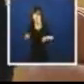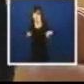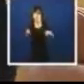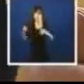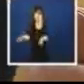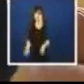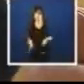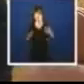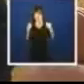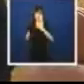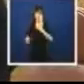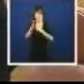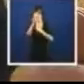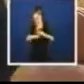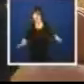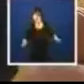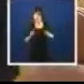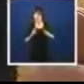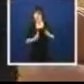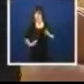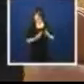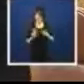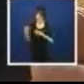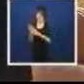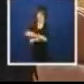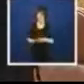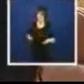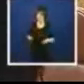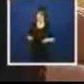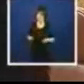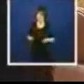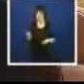o mando santiagueses. Fago iso, señor Feijó, e entón non será o campeón dos caqueiros.